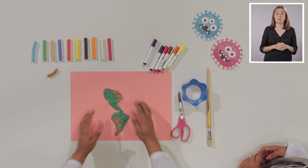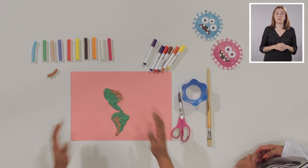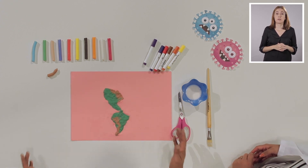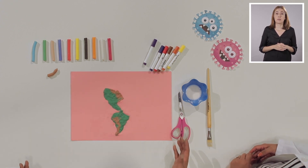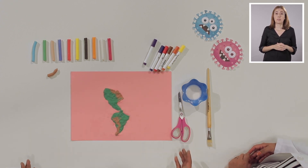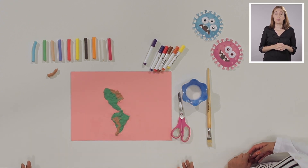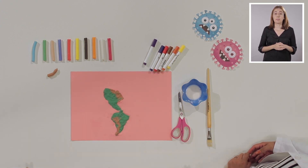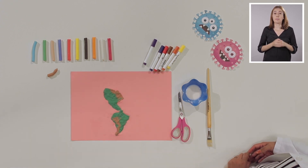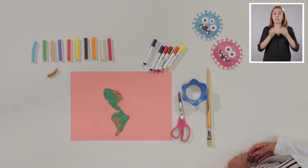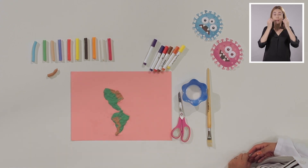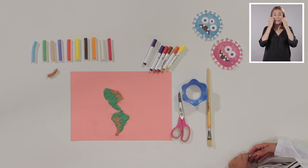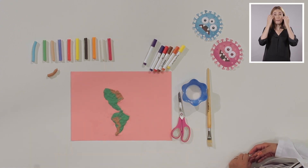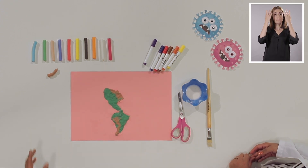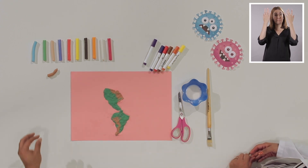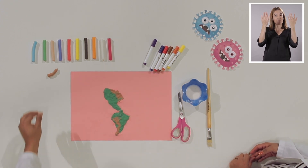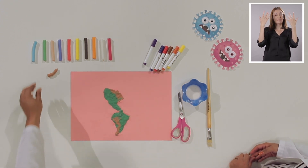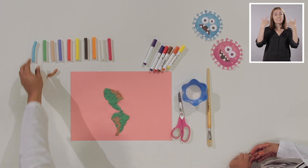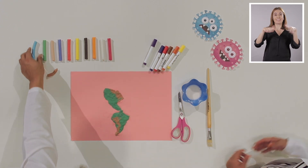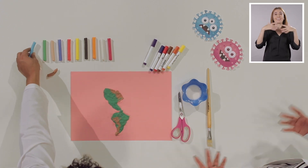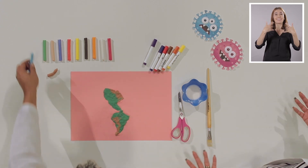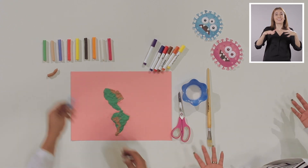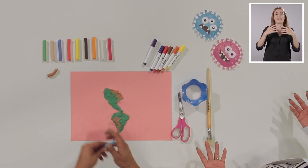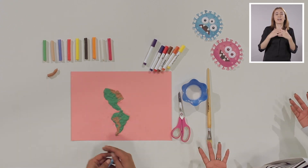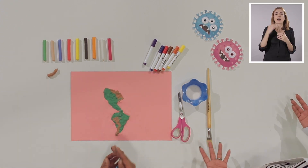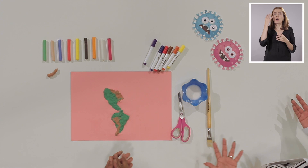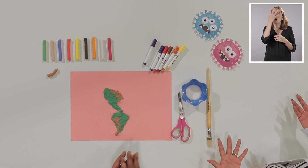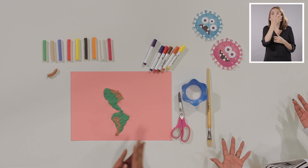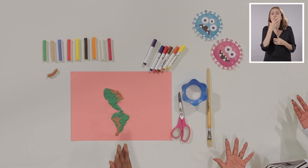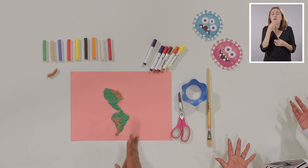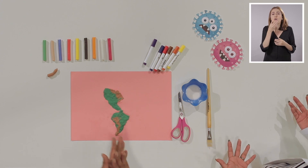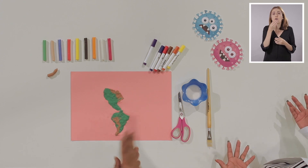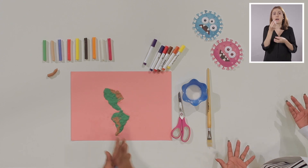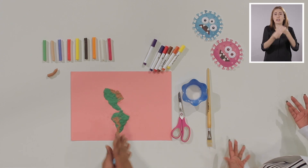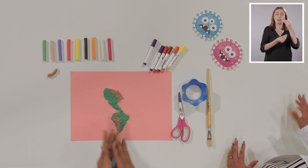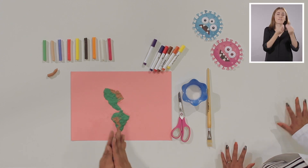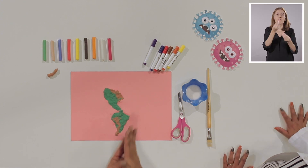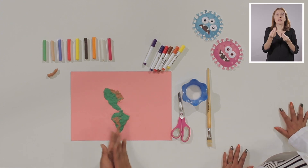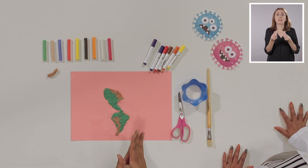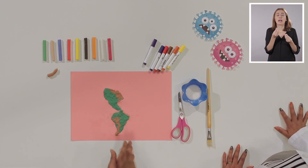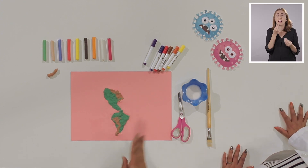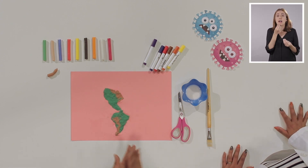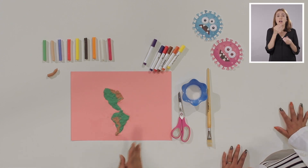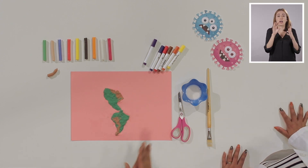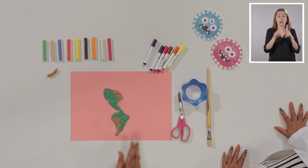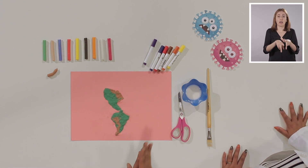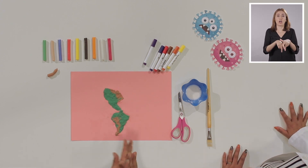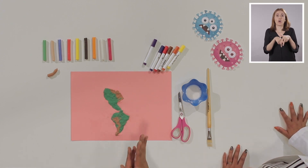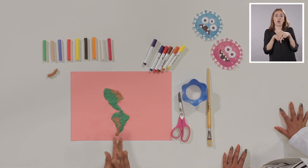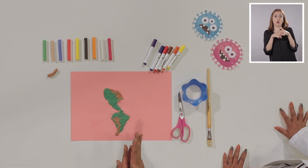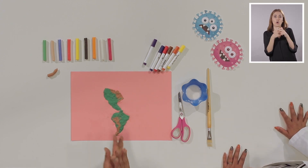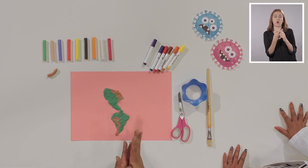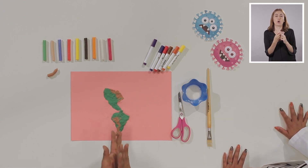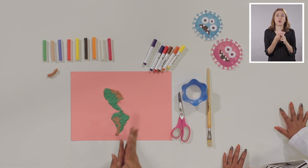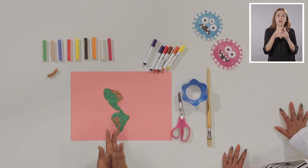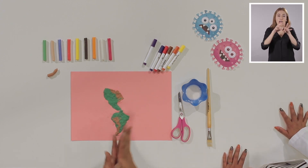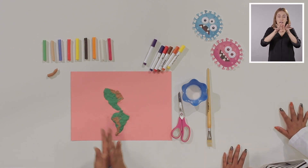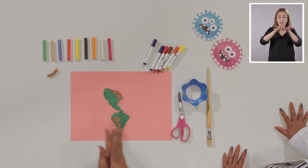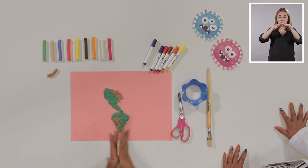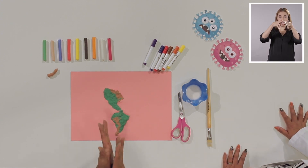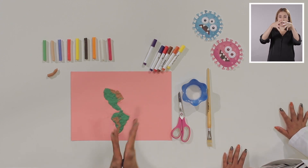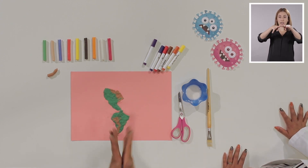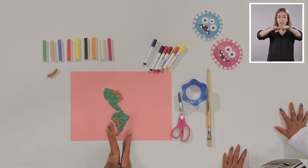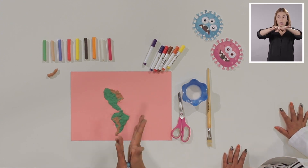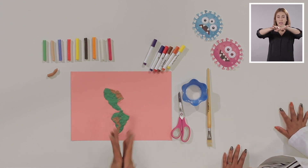No. Mire. Me encanta, está lindo. ¿Qué le falta a nuestro mundo, chicos y chicas? Tenemos que empezar a hacer el mar,